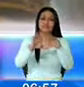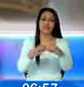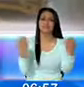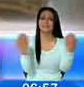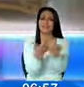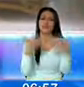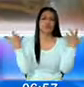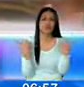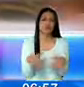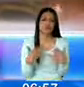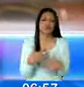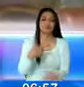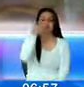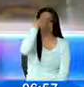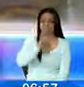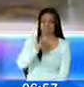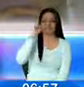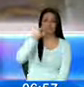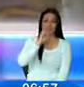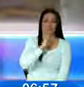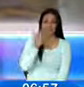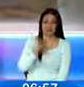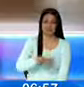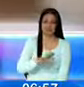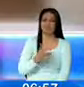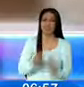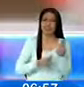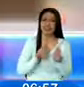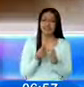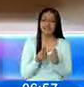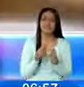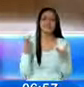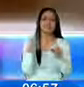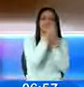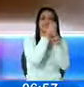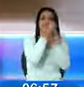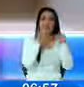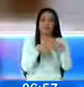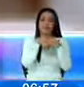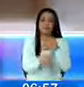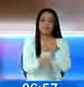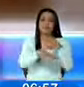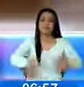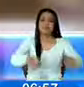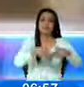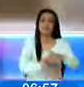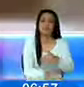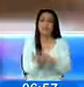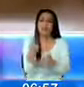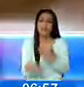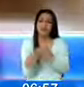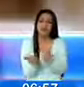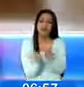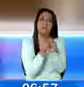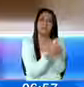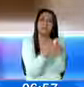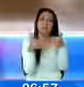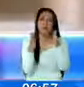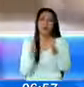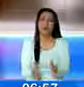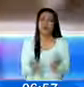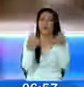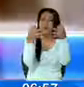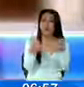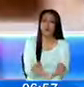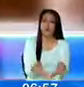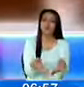que Edgar, una persona con discapacidad auditiva, haya logrado bajar hasta los camerinos con su pequeño. Y justo en ese momento